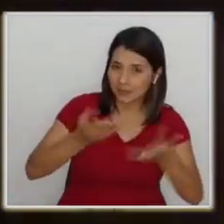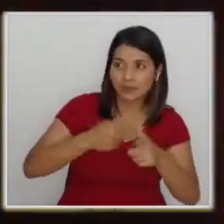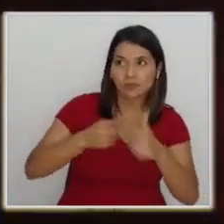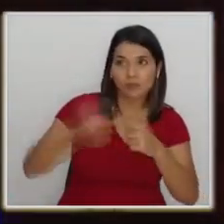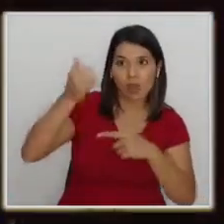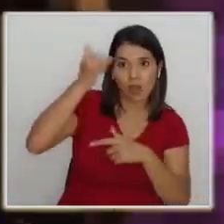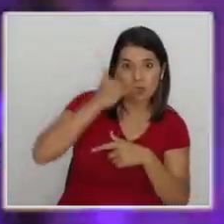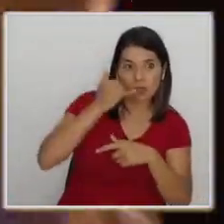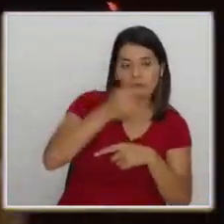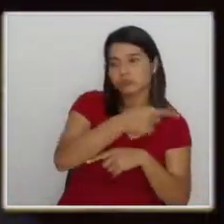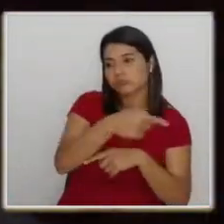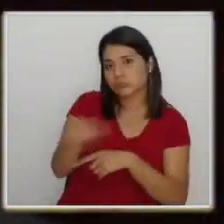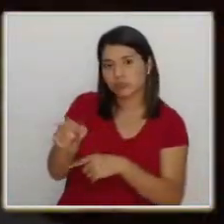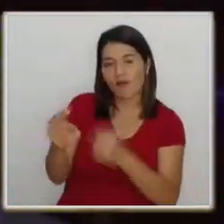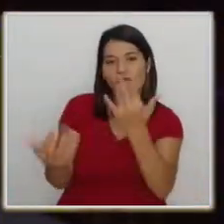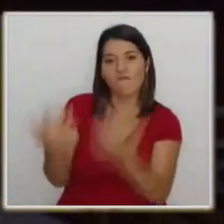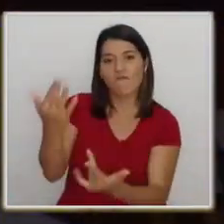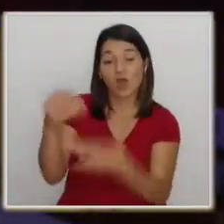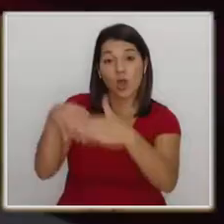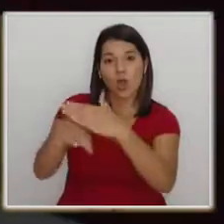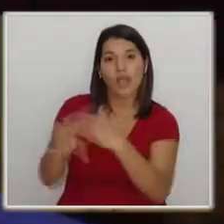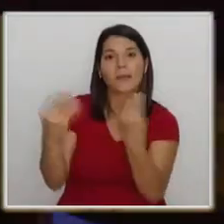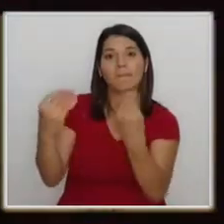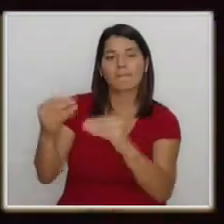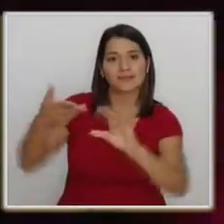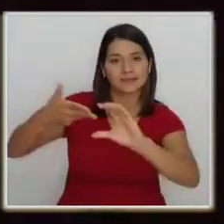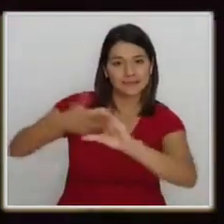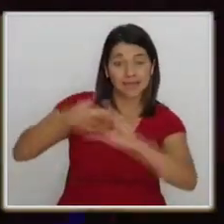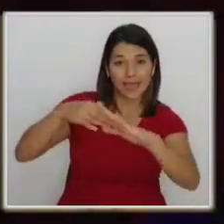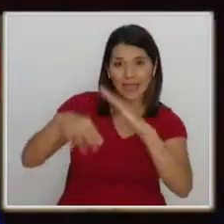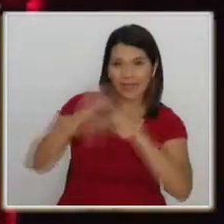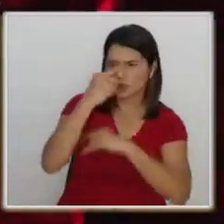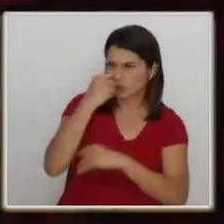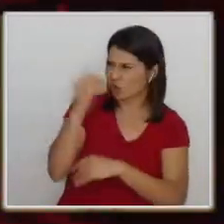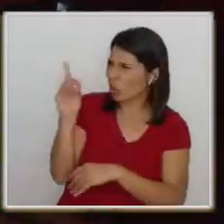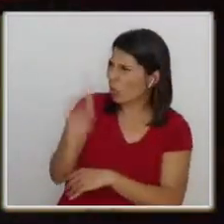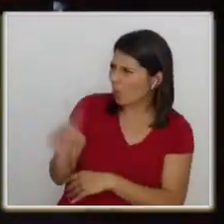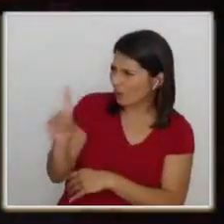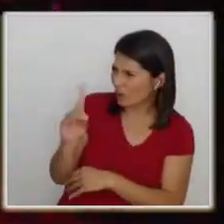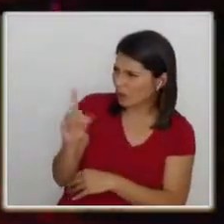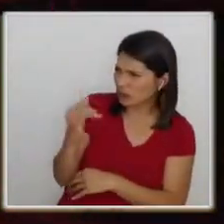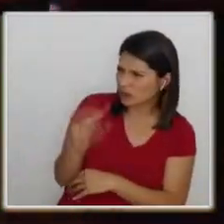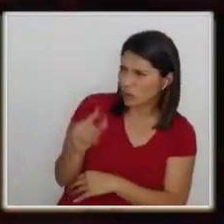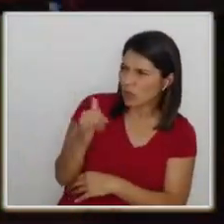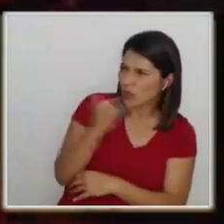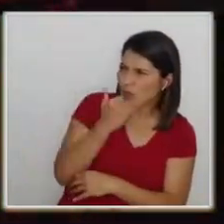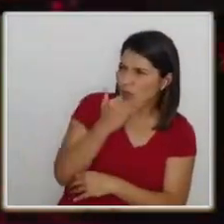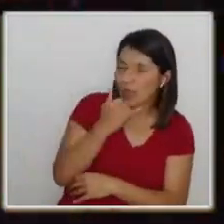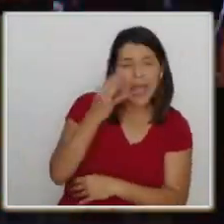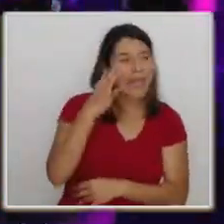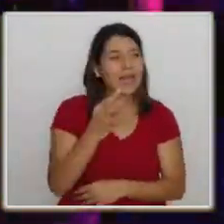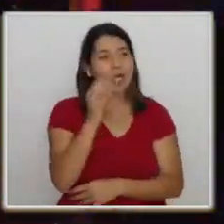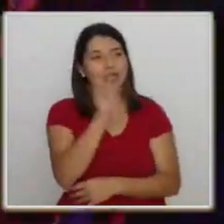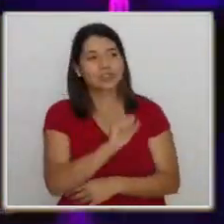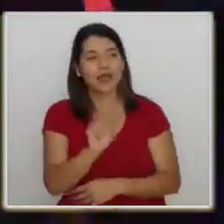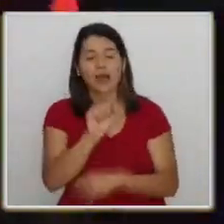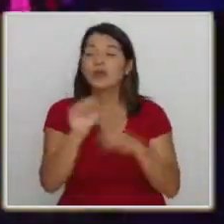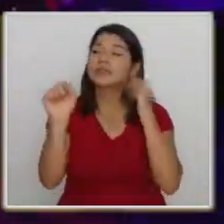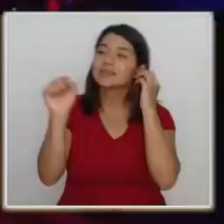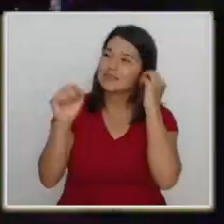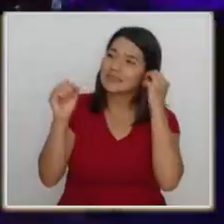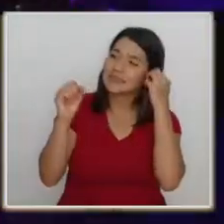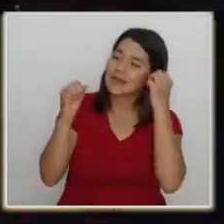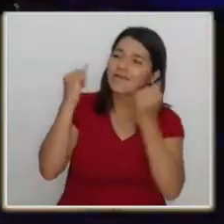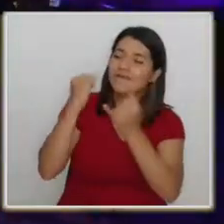una gasolinera en Escazú. Un domingo, si no me equivoco, fue eso. Me parece que fue un sábado, si mal no recuerdo, fue un